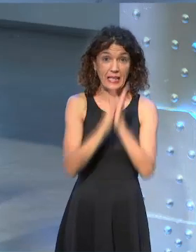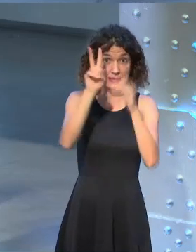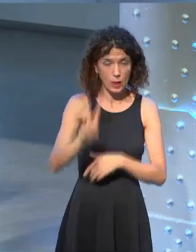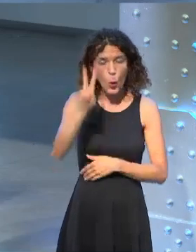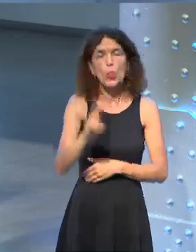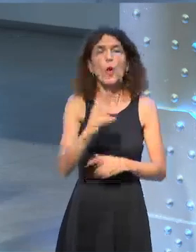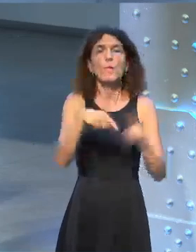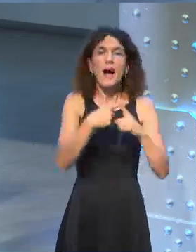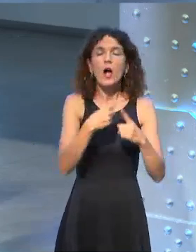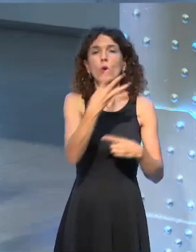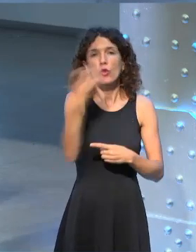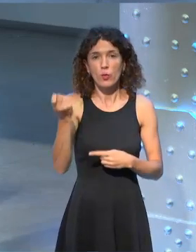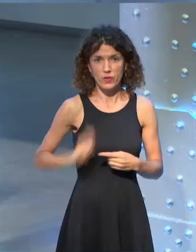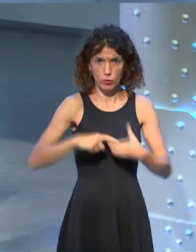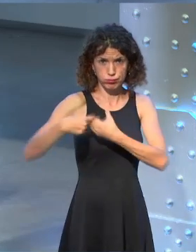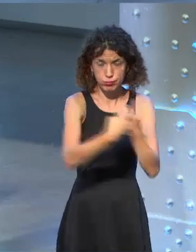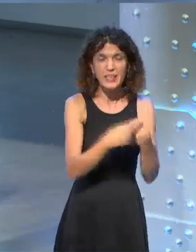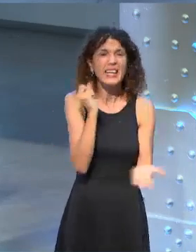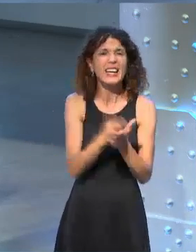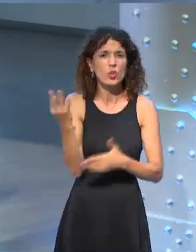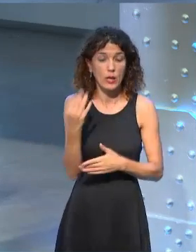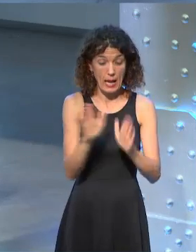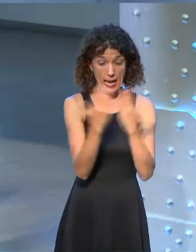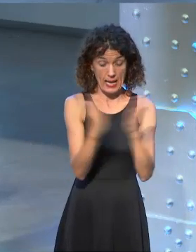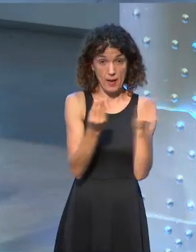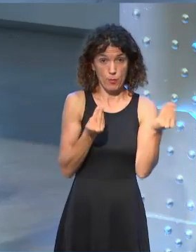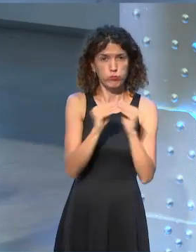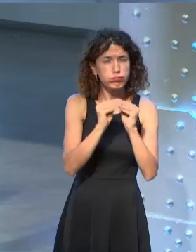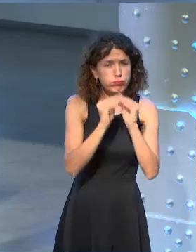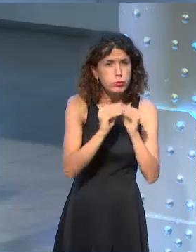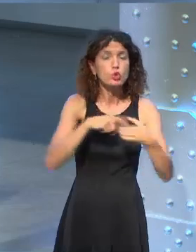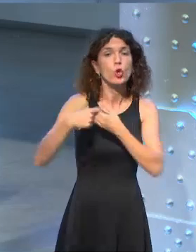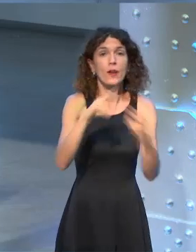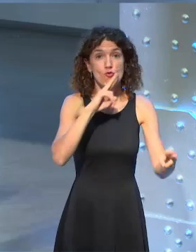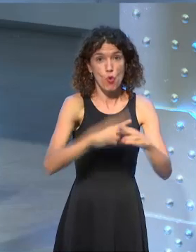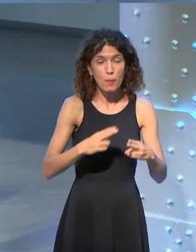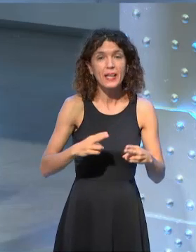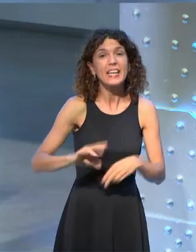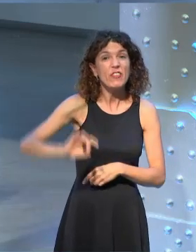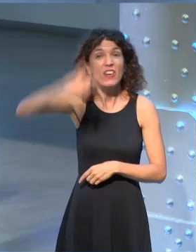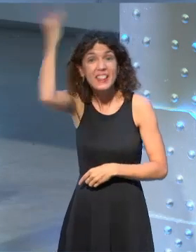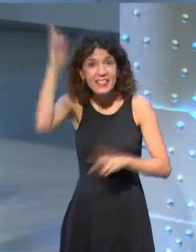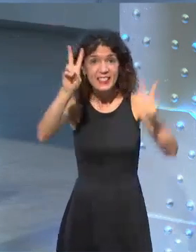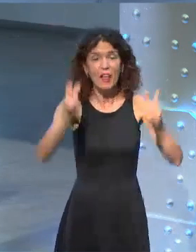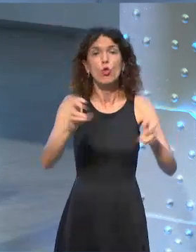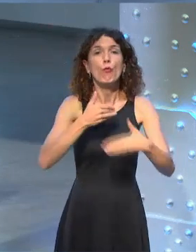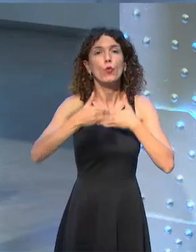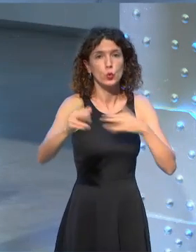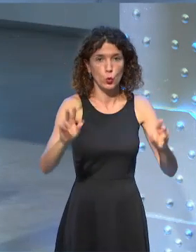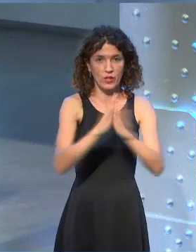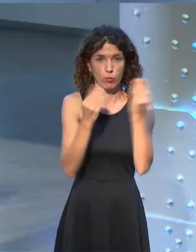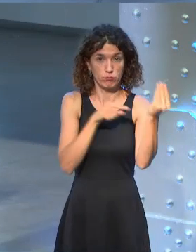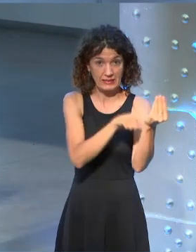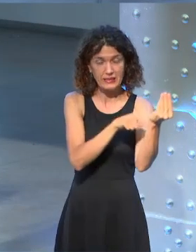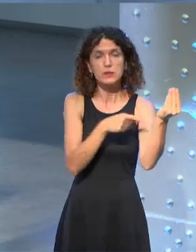400 profesionales. El reto consiste en realizar un libro solidario que se llamará Inventando el Futuro.